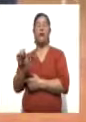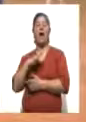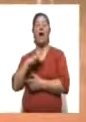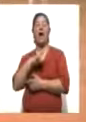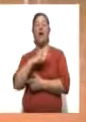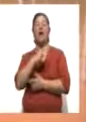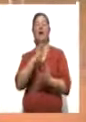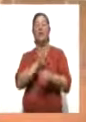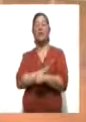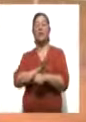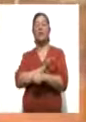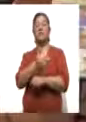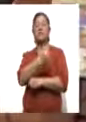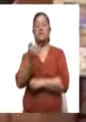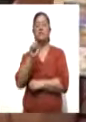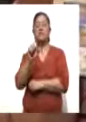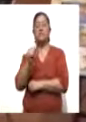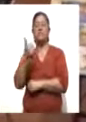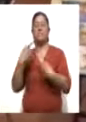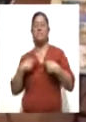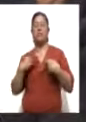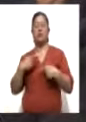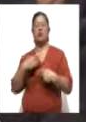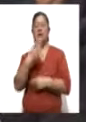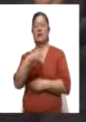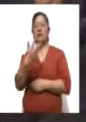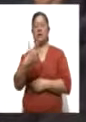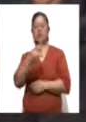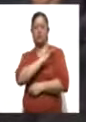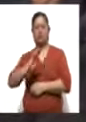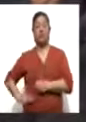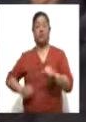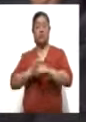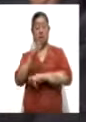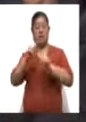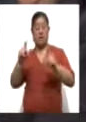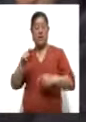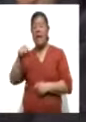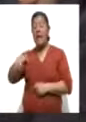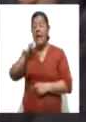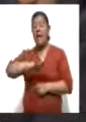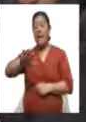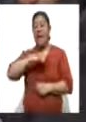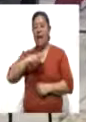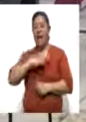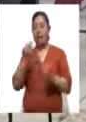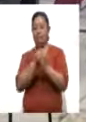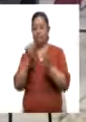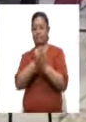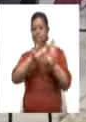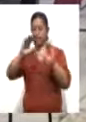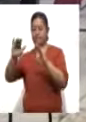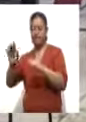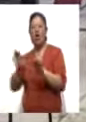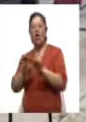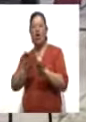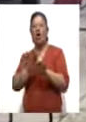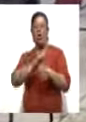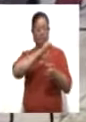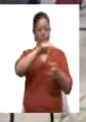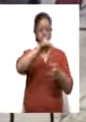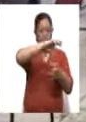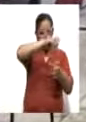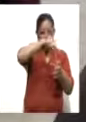13 municipios del estado. Cabe señalar que en esta zona de la entidad se impartirán cursos en elaboración de conservas de origen